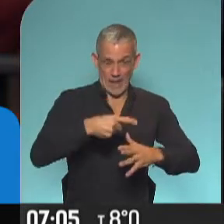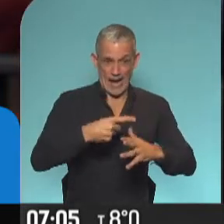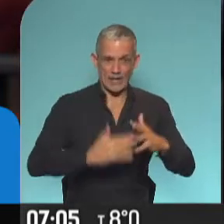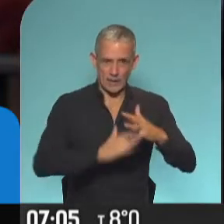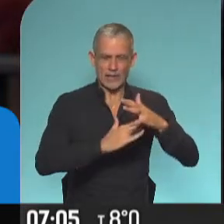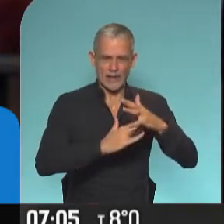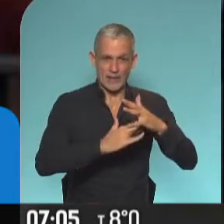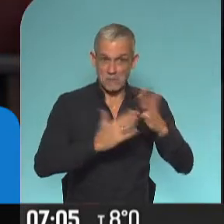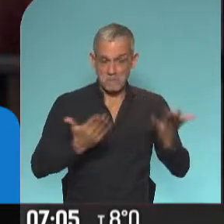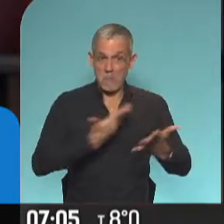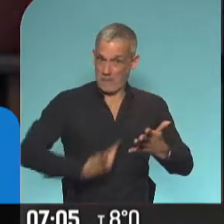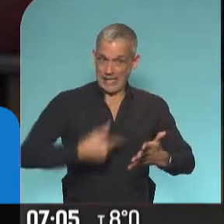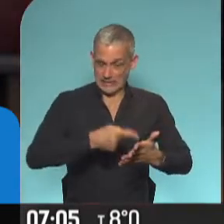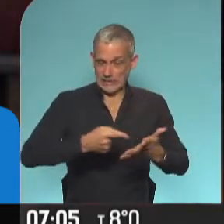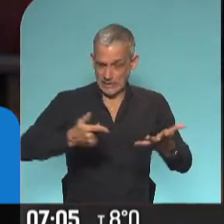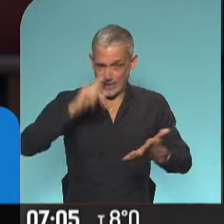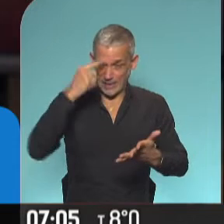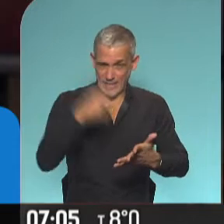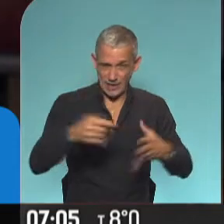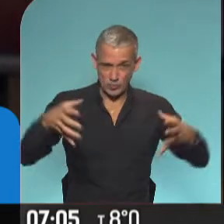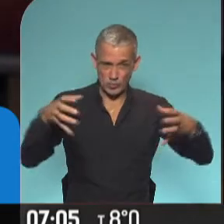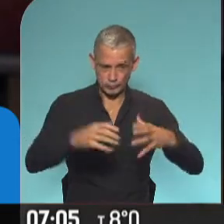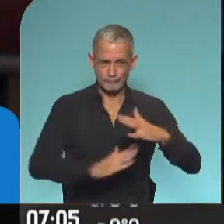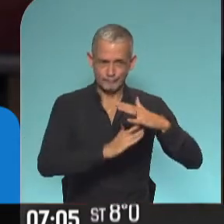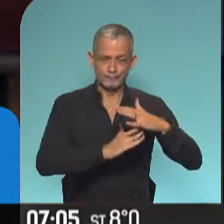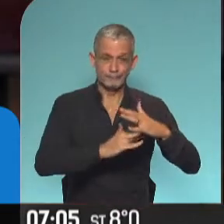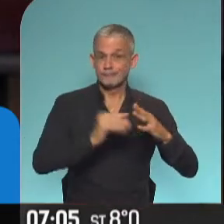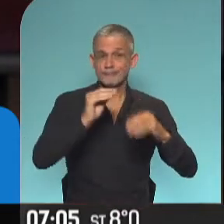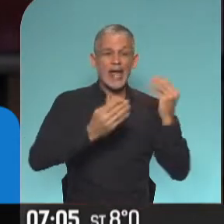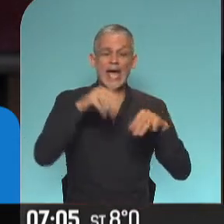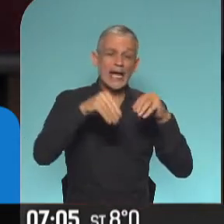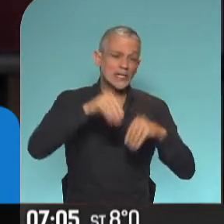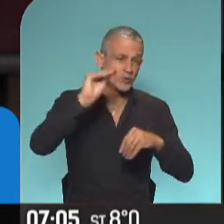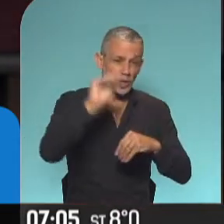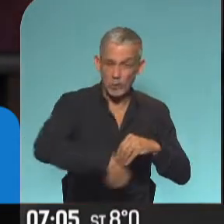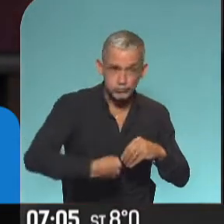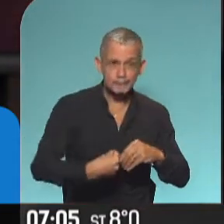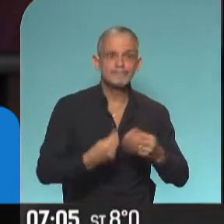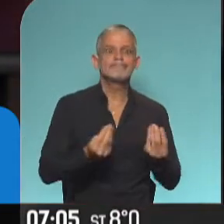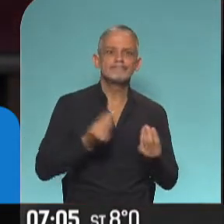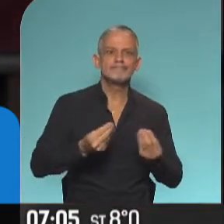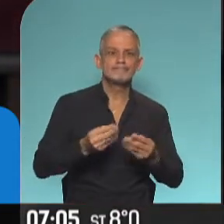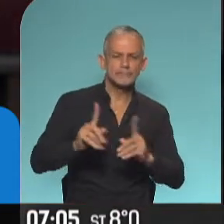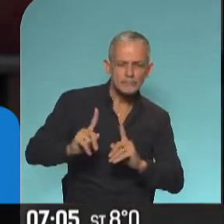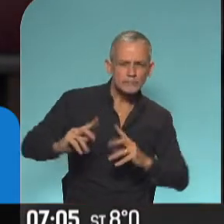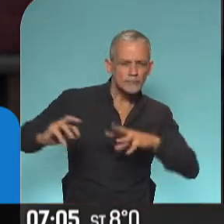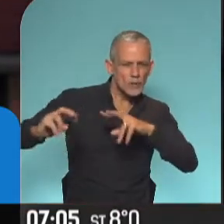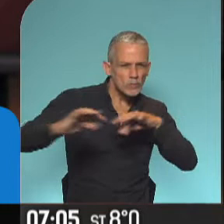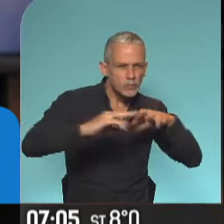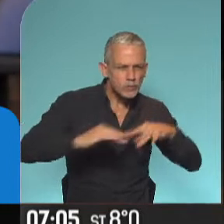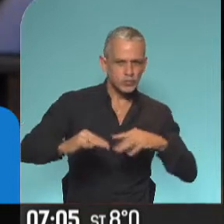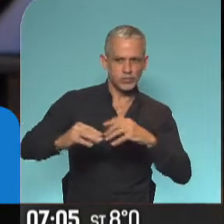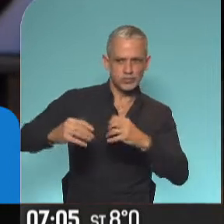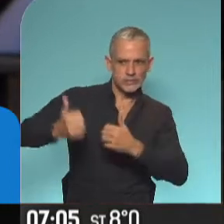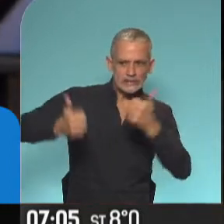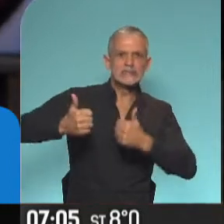claramente cuando era presidente de la Nación. Al perder las elecciones del año pasado, empieza a haber ruidos en el sentido